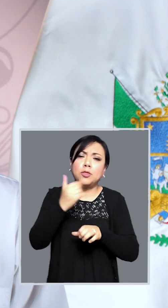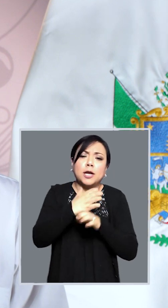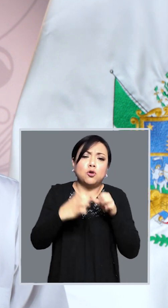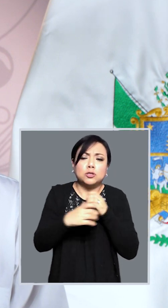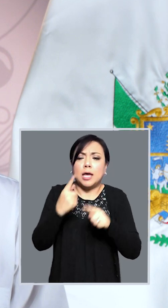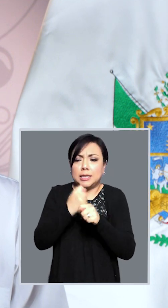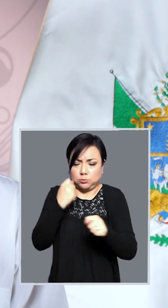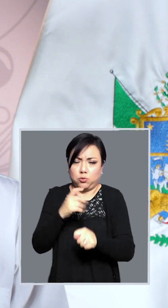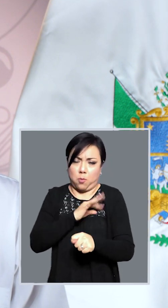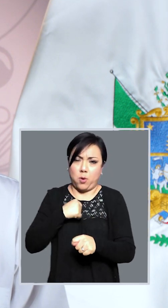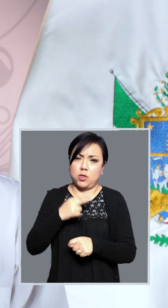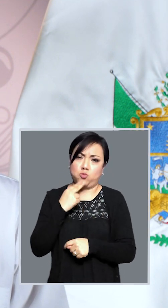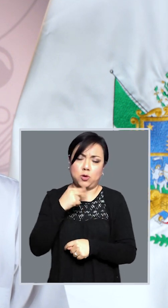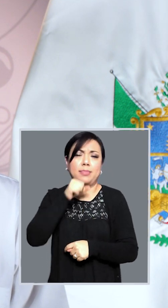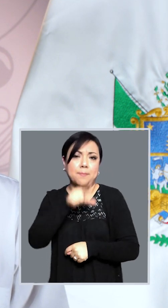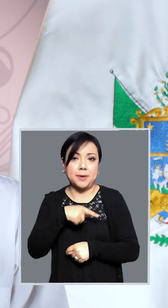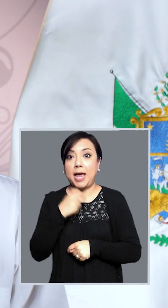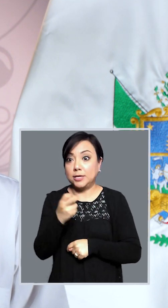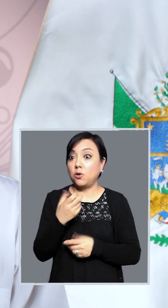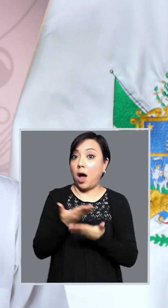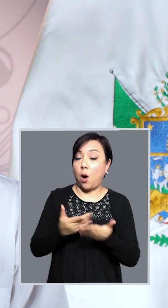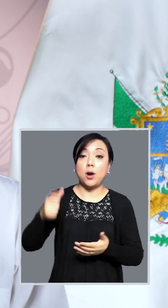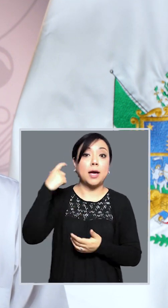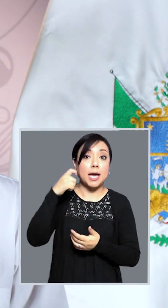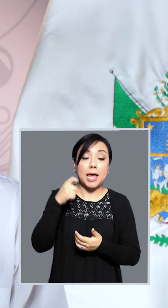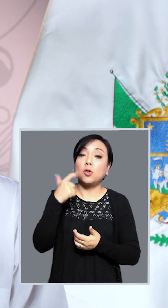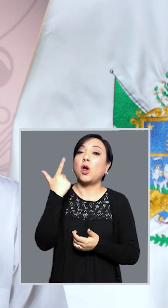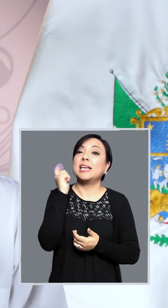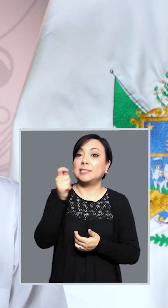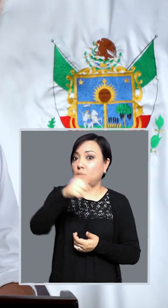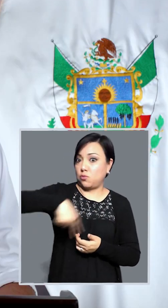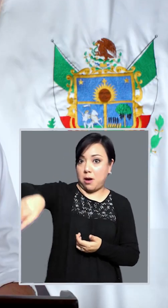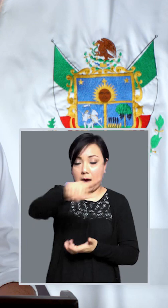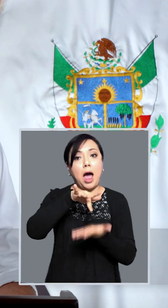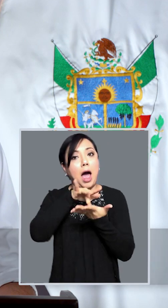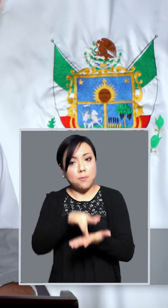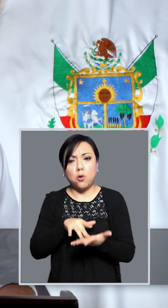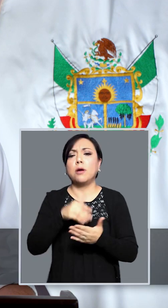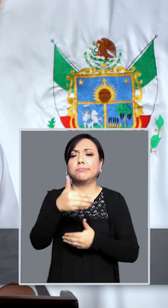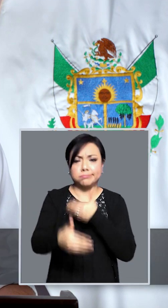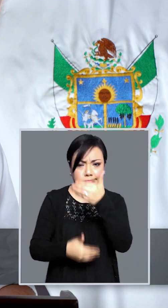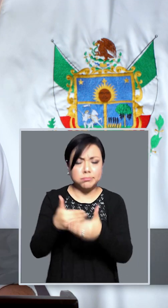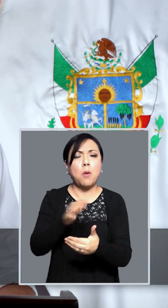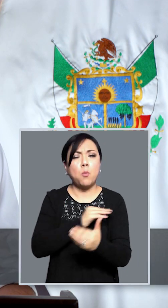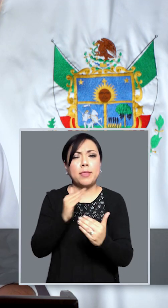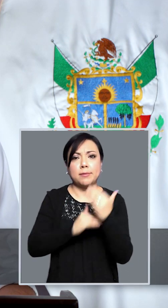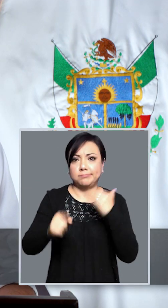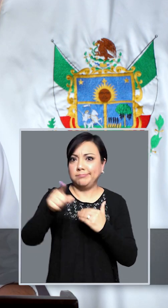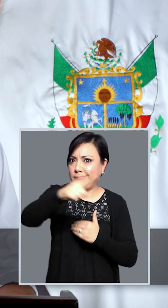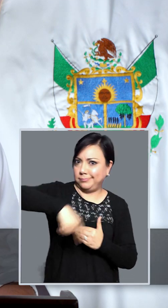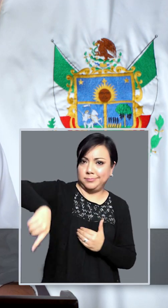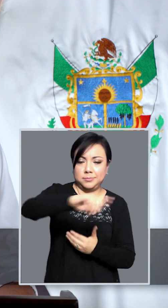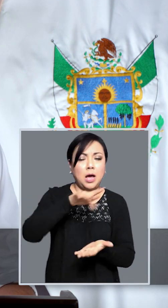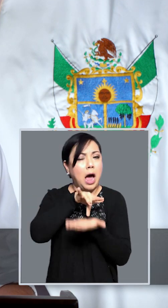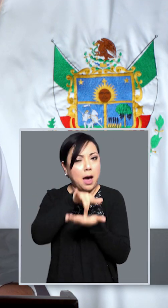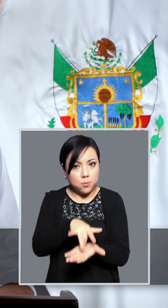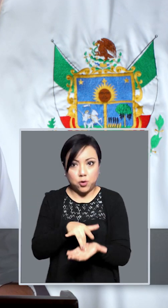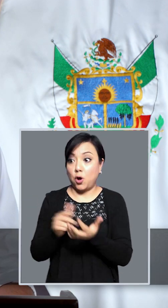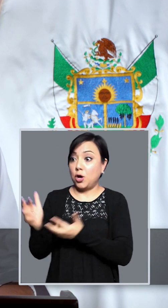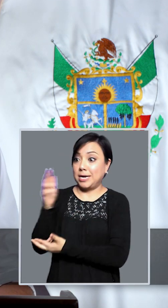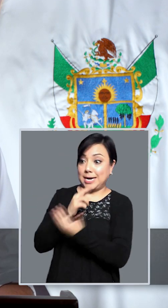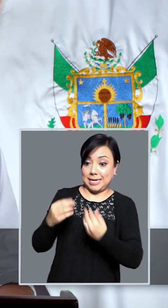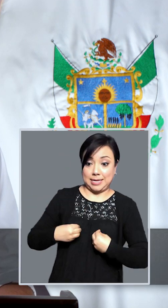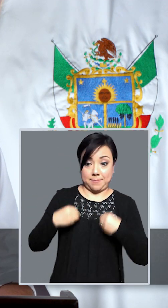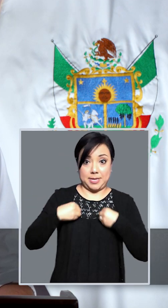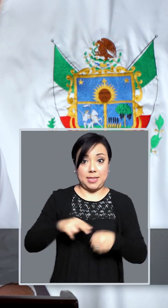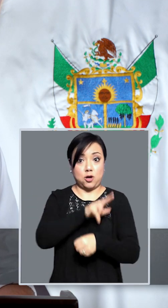compartan sus autos use de estacionamientos o utilicen medios alternos de transporte querétaro cuenta contigo esta realidad la vamos a enfrentar